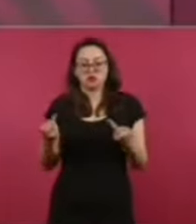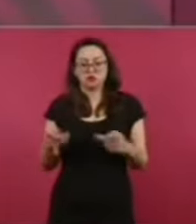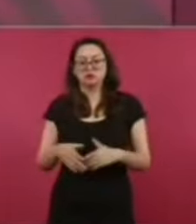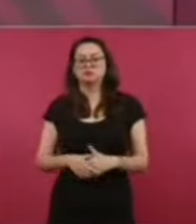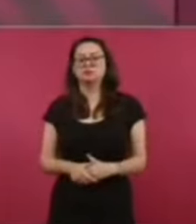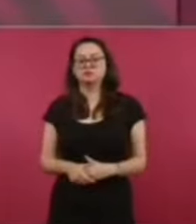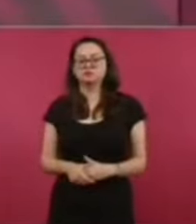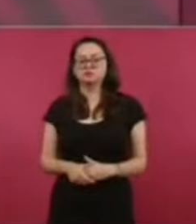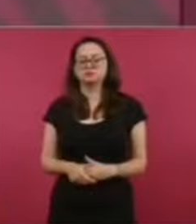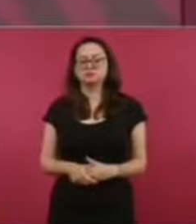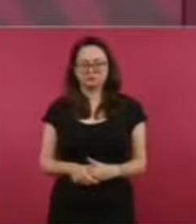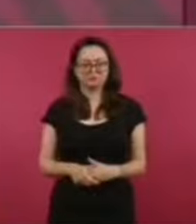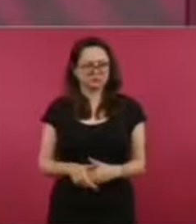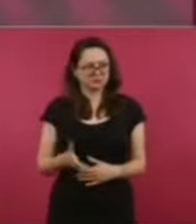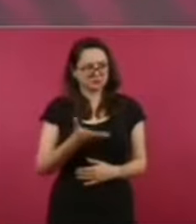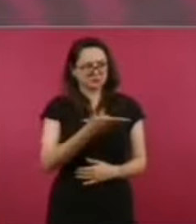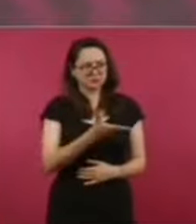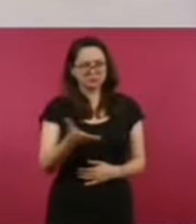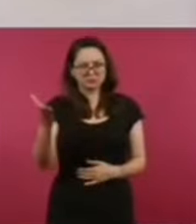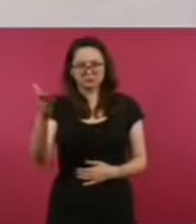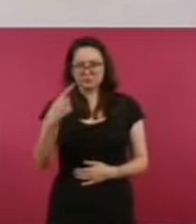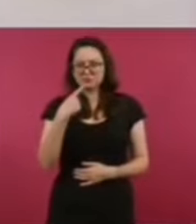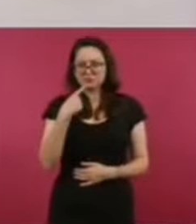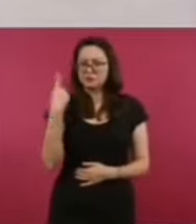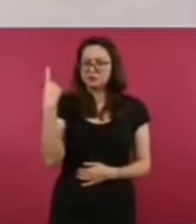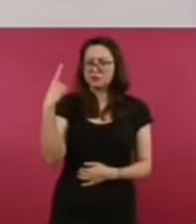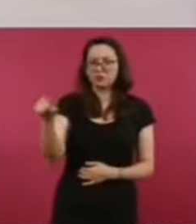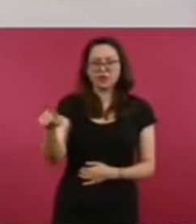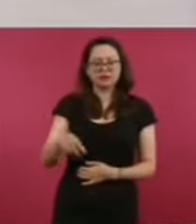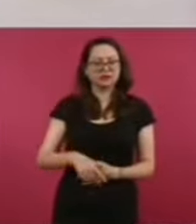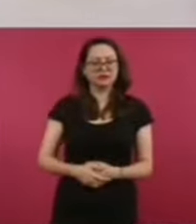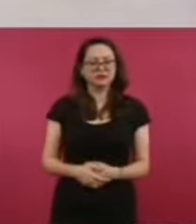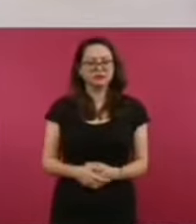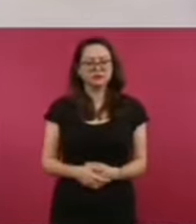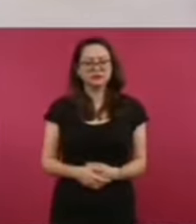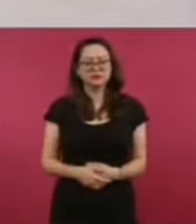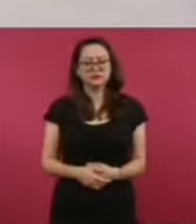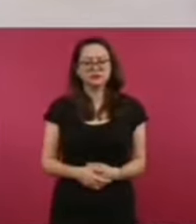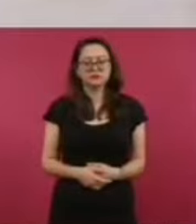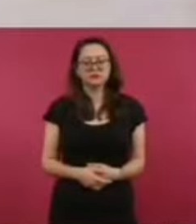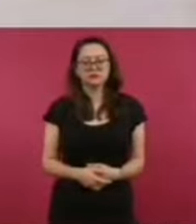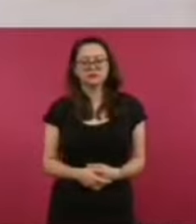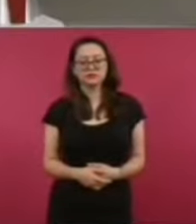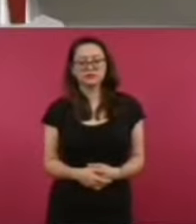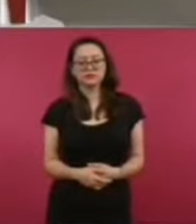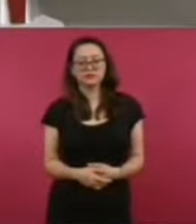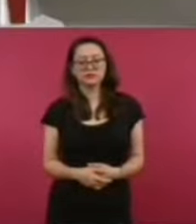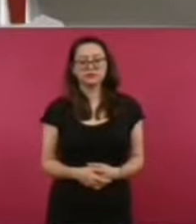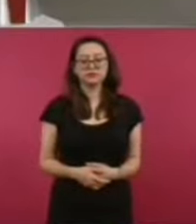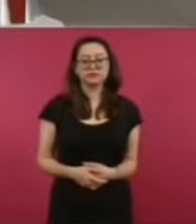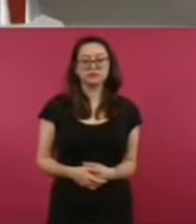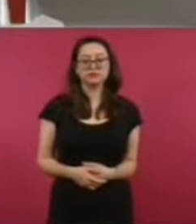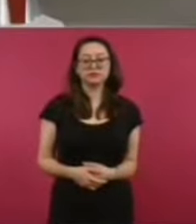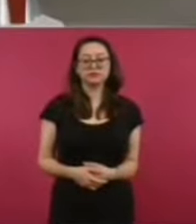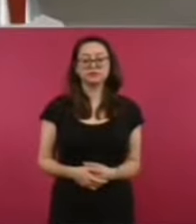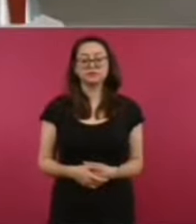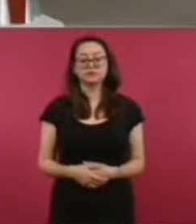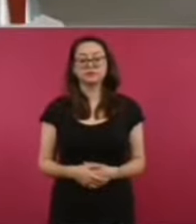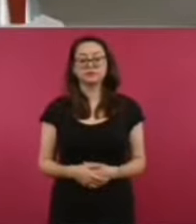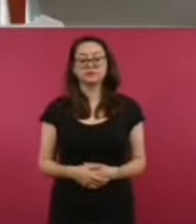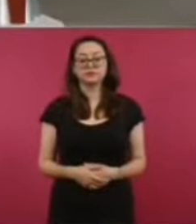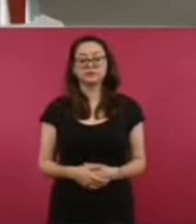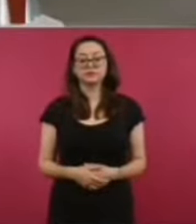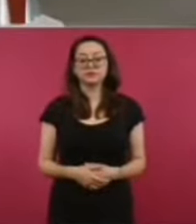casi, casi, culpando